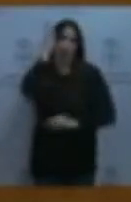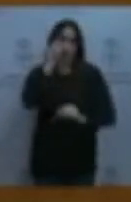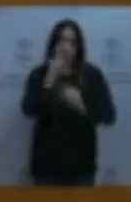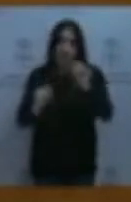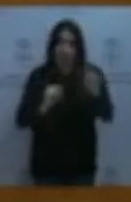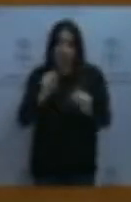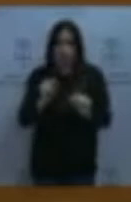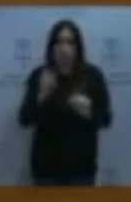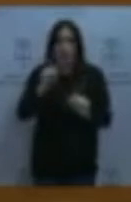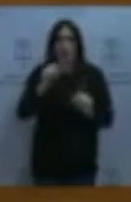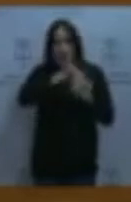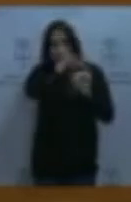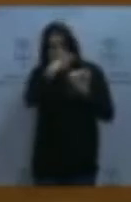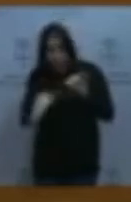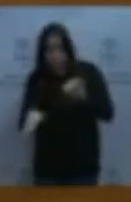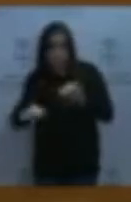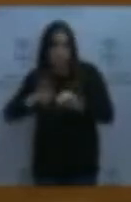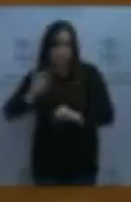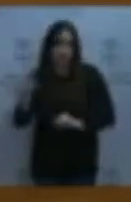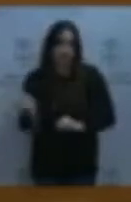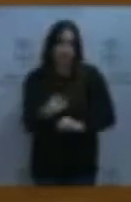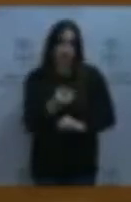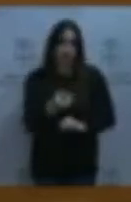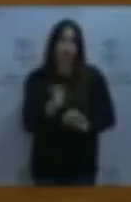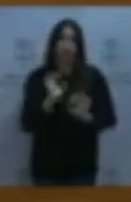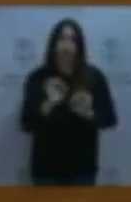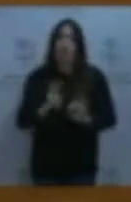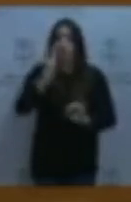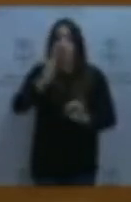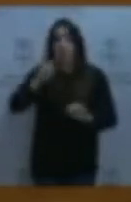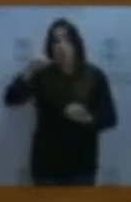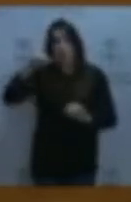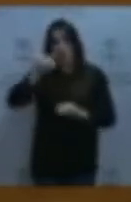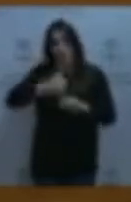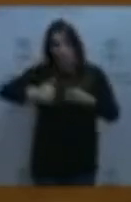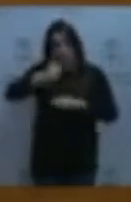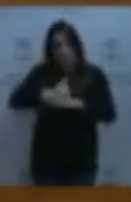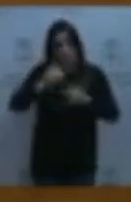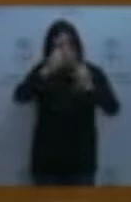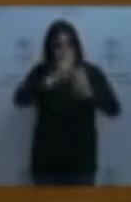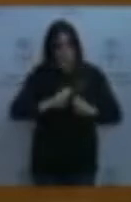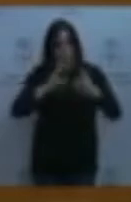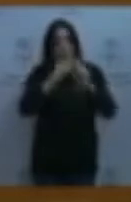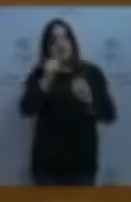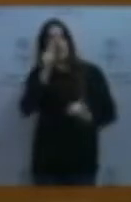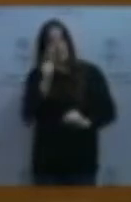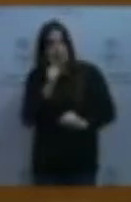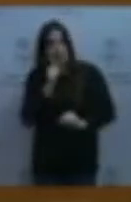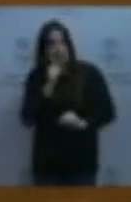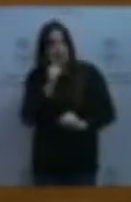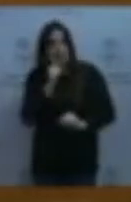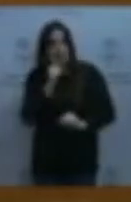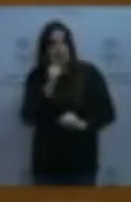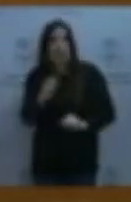aguas, etc. El mismo vicerrector de investigación de la Universidad de Uvieu, como